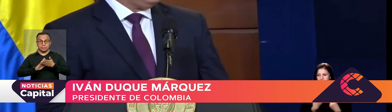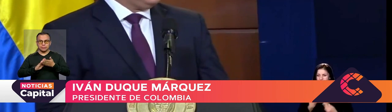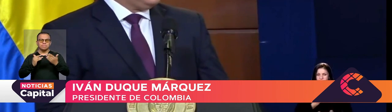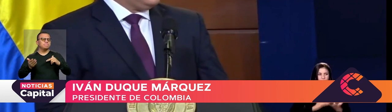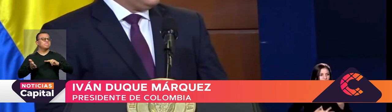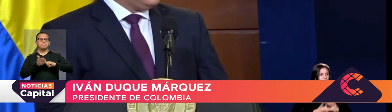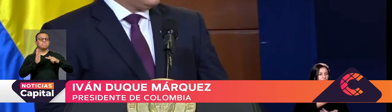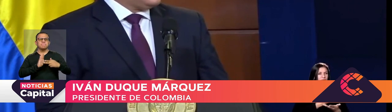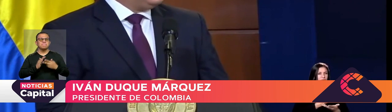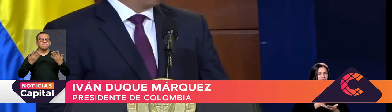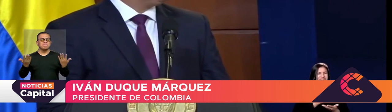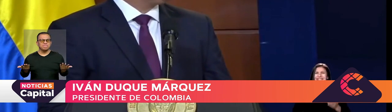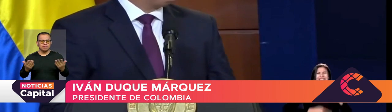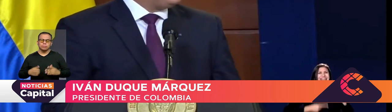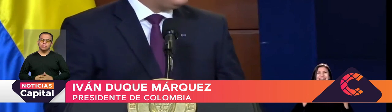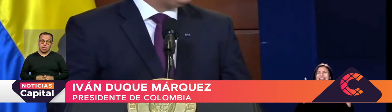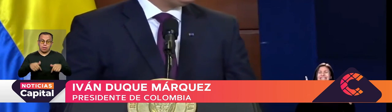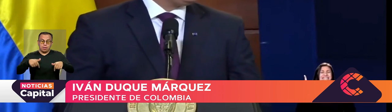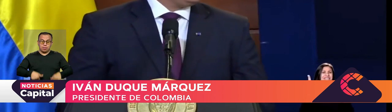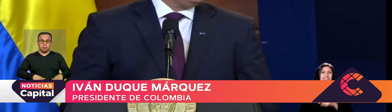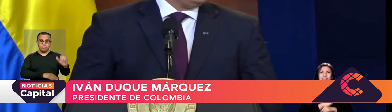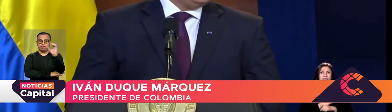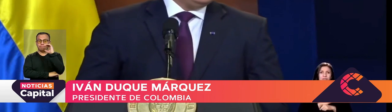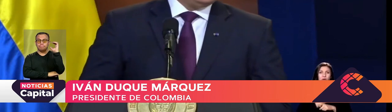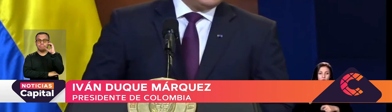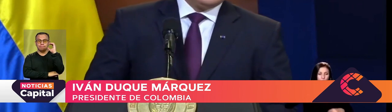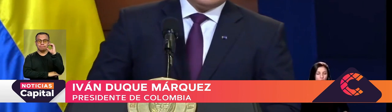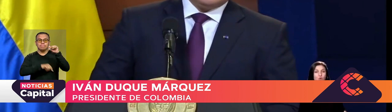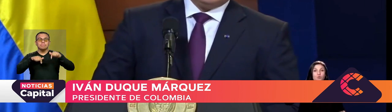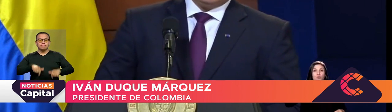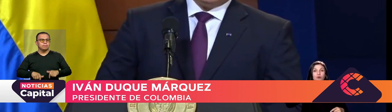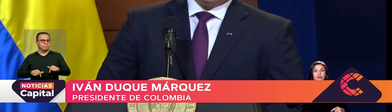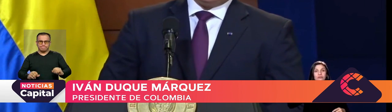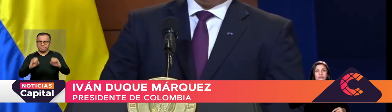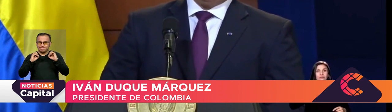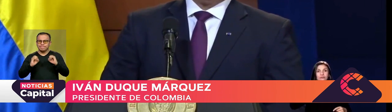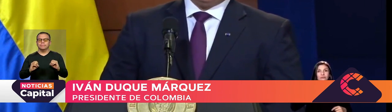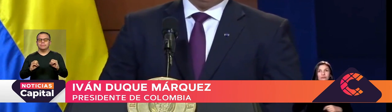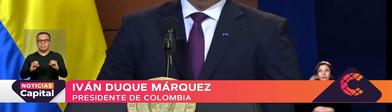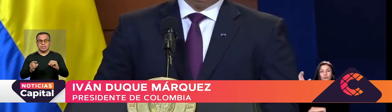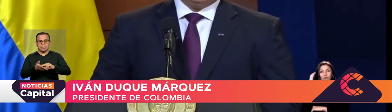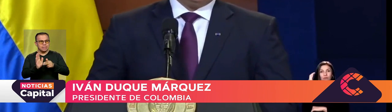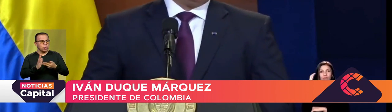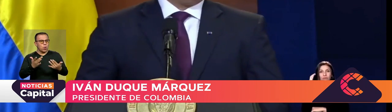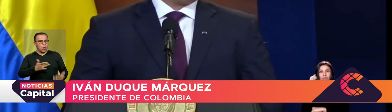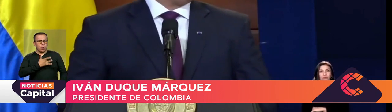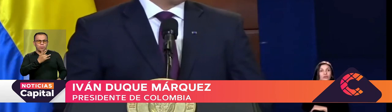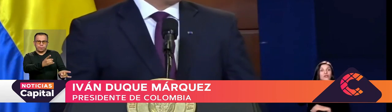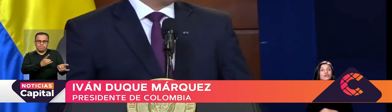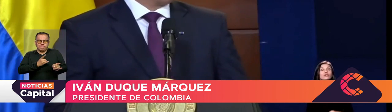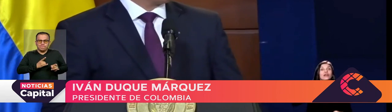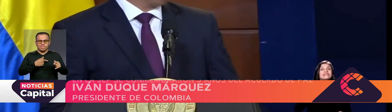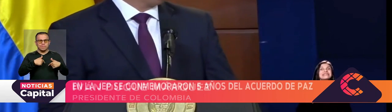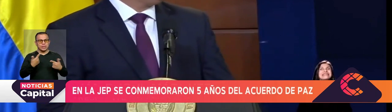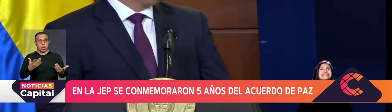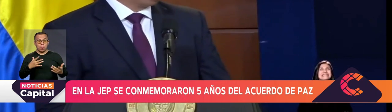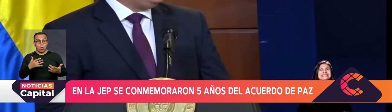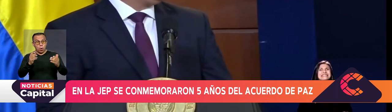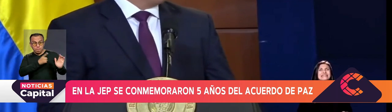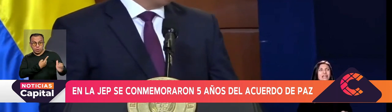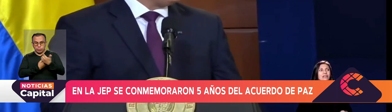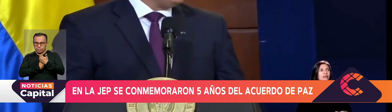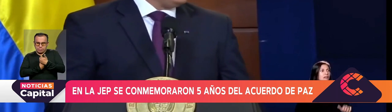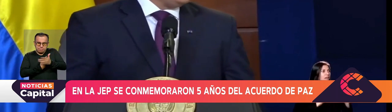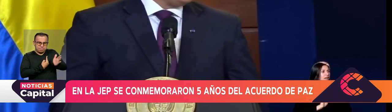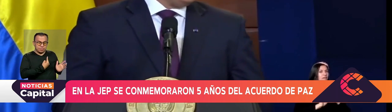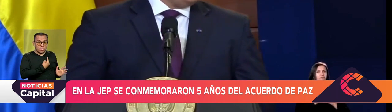significa que en nuestro país nadie se sienta en situación de indefensión